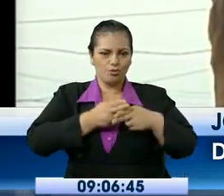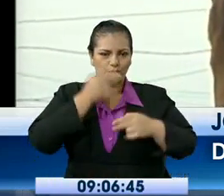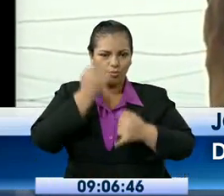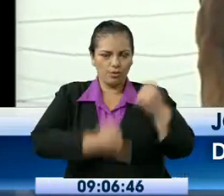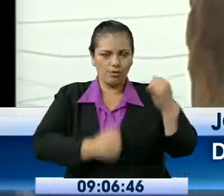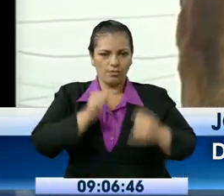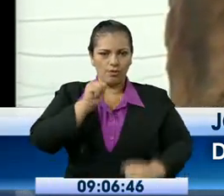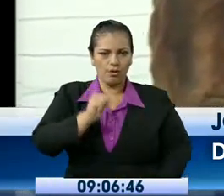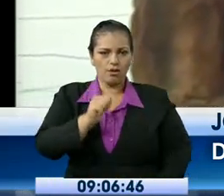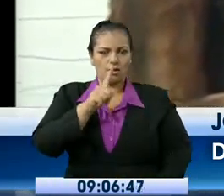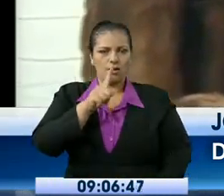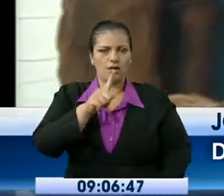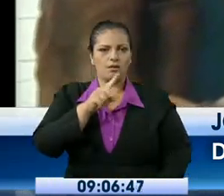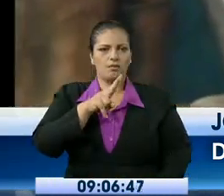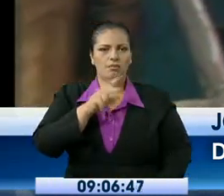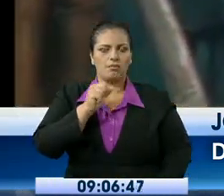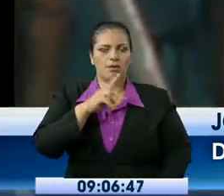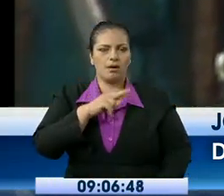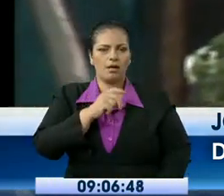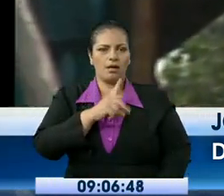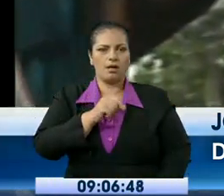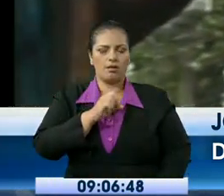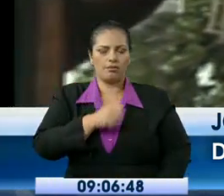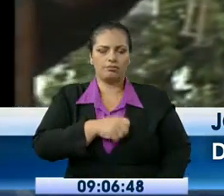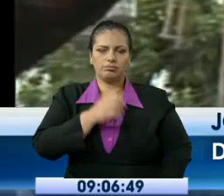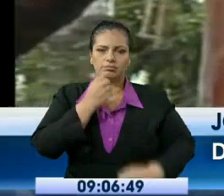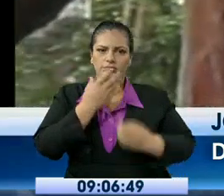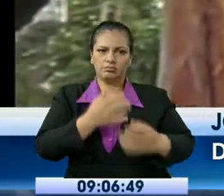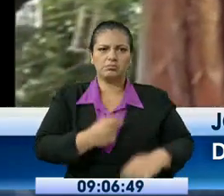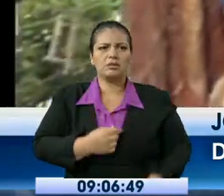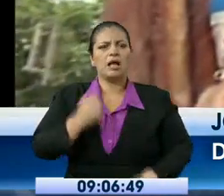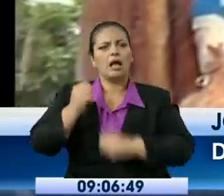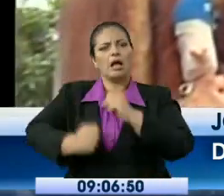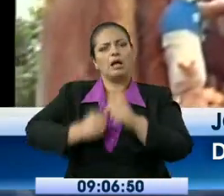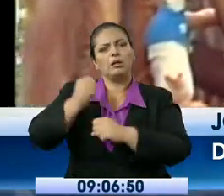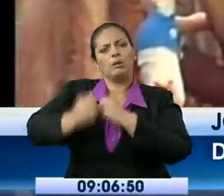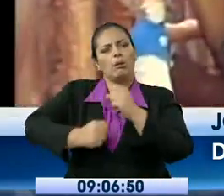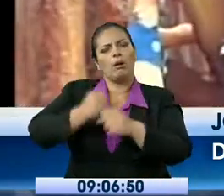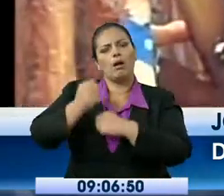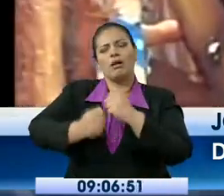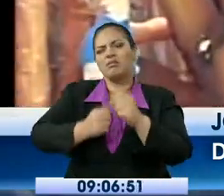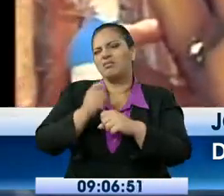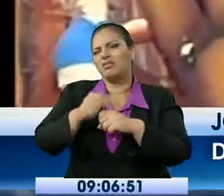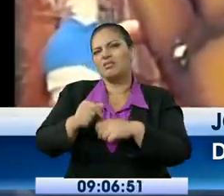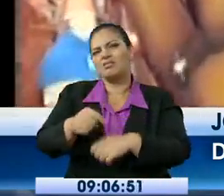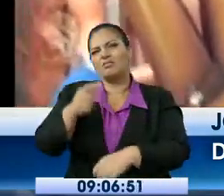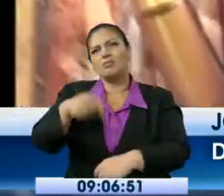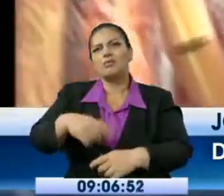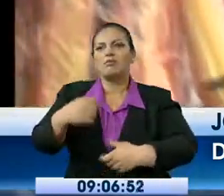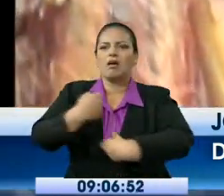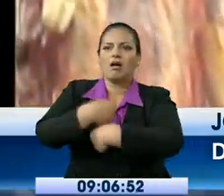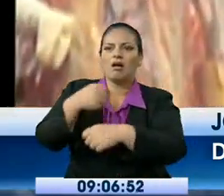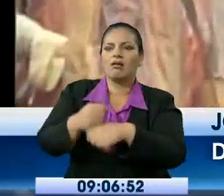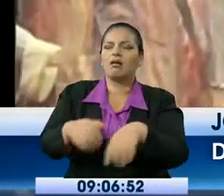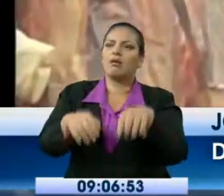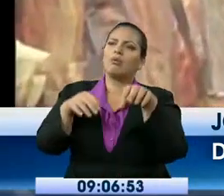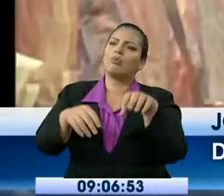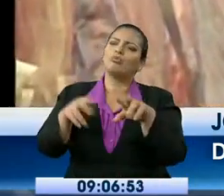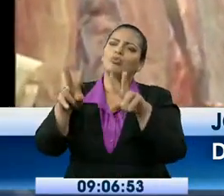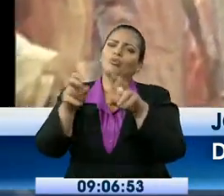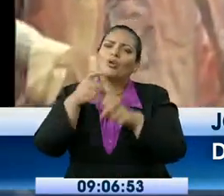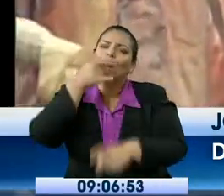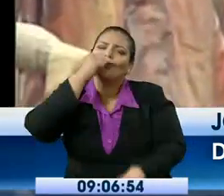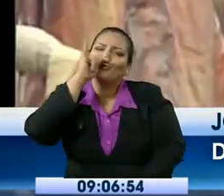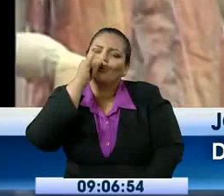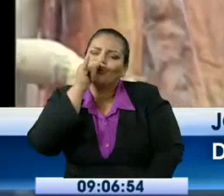años hemos creado personajes infantiles, de acción. Entonces como que al barrio le faltaban personajes de terror y nos decimos por este clásico